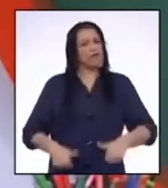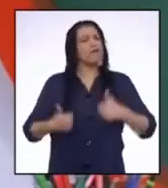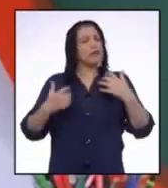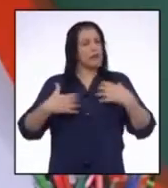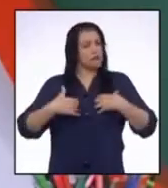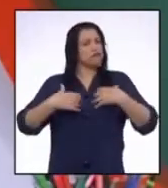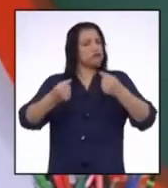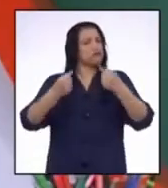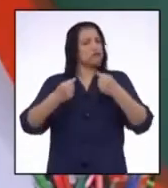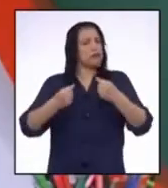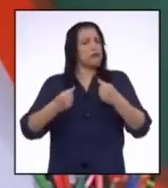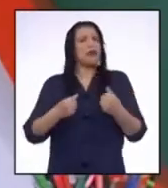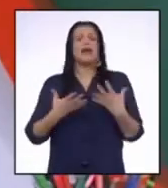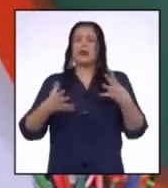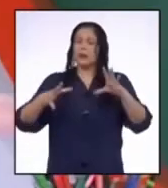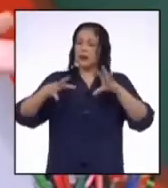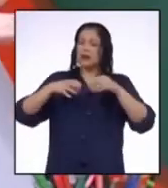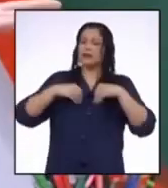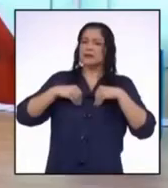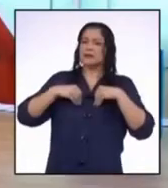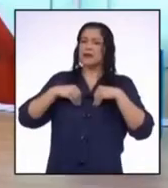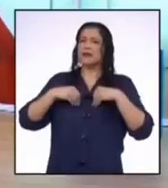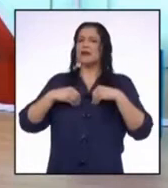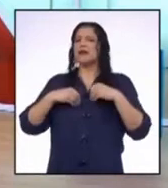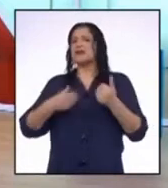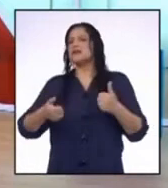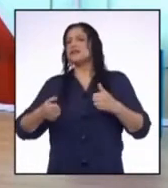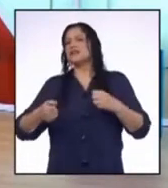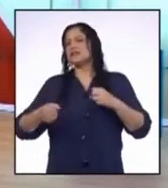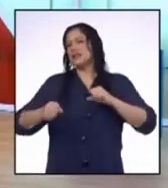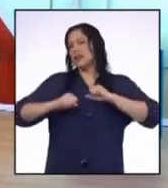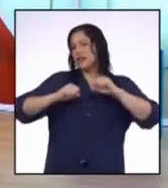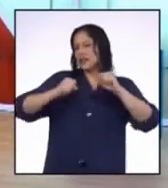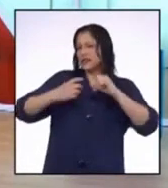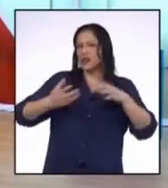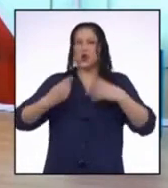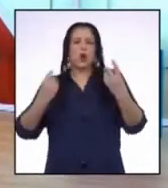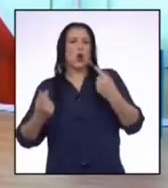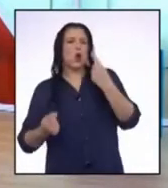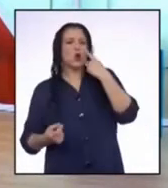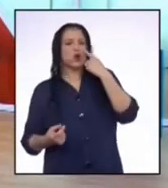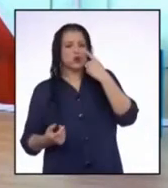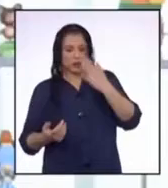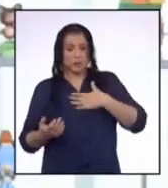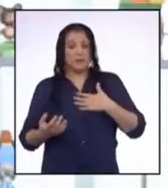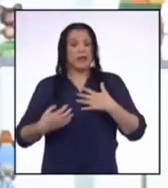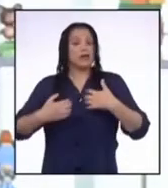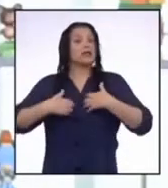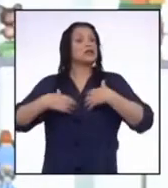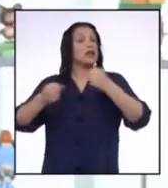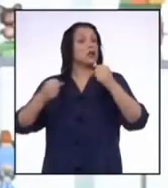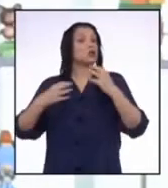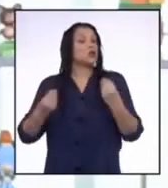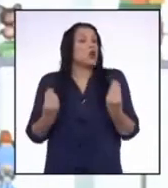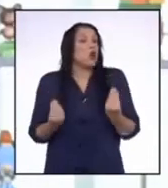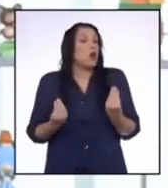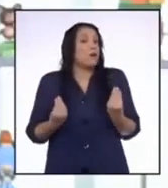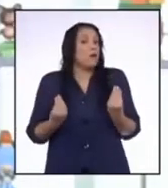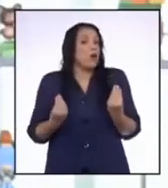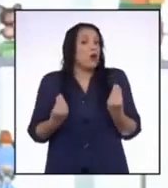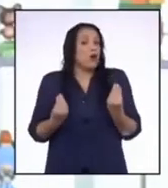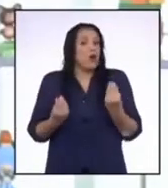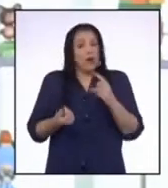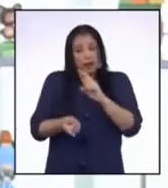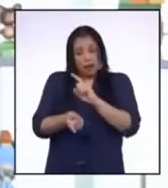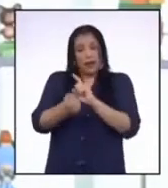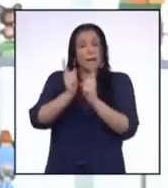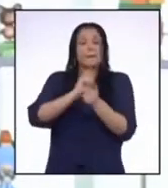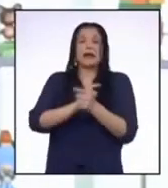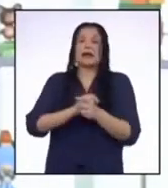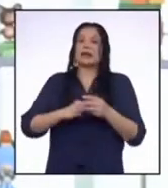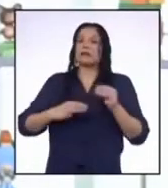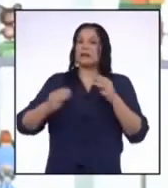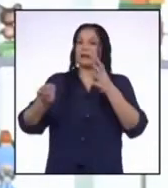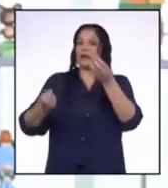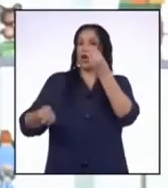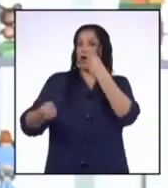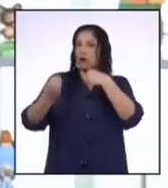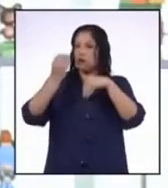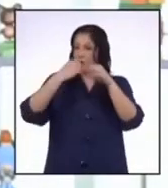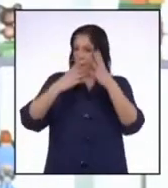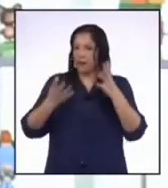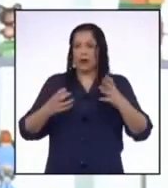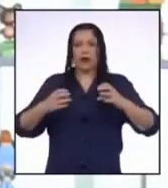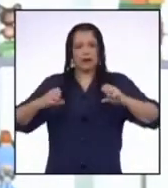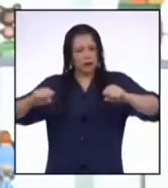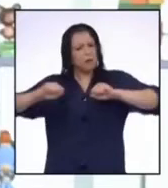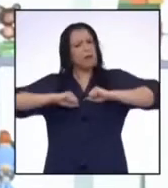asumir prácticas de vida saludable es... Conocer nuestro estado de salud, cambiar o reforzar nuestros hábitos de alimentación,